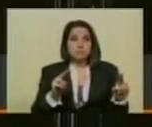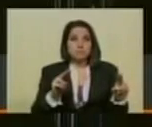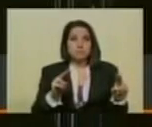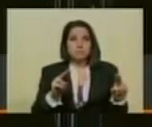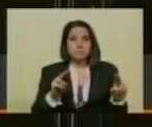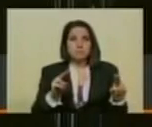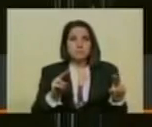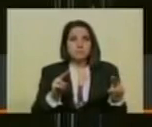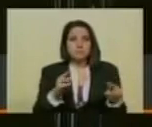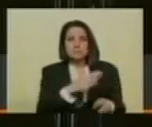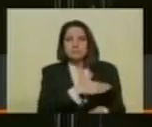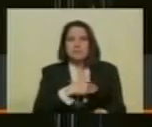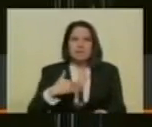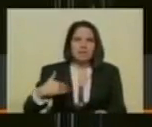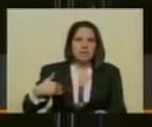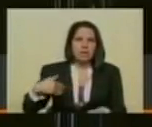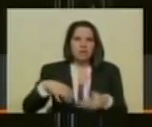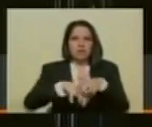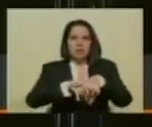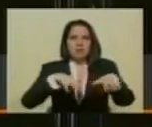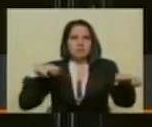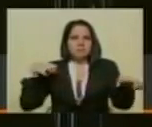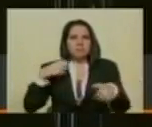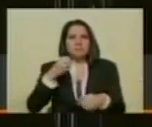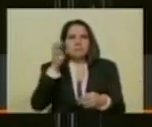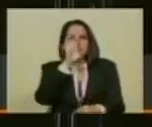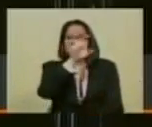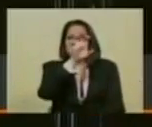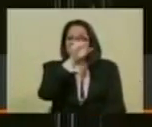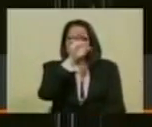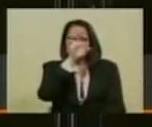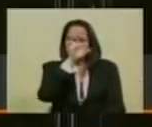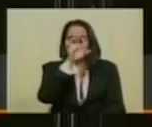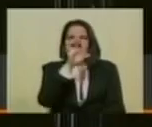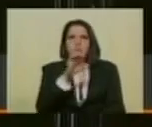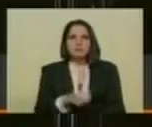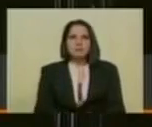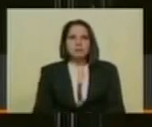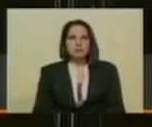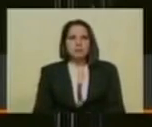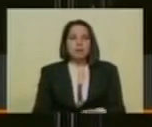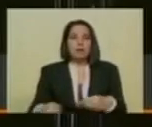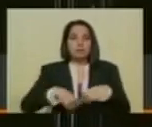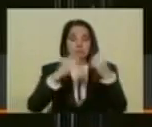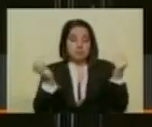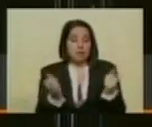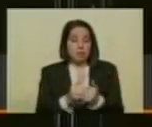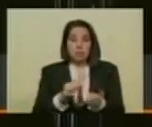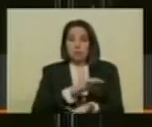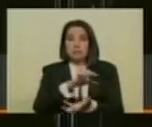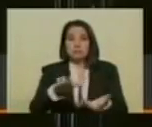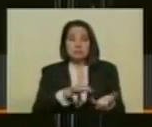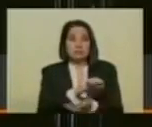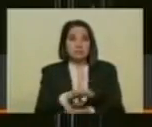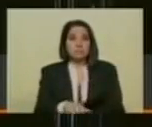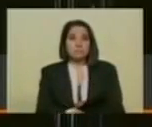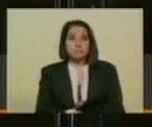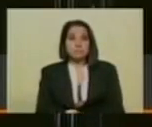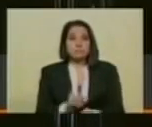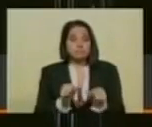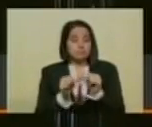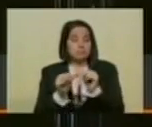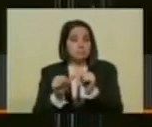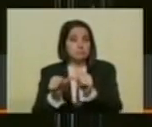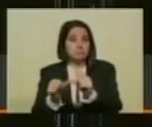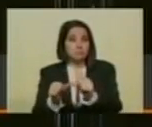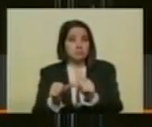del deseo mayoritario de nuestro país y la violencia que se seguía anidando